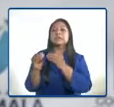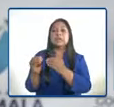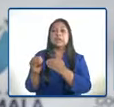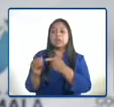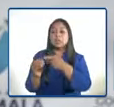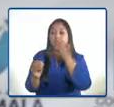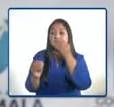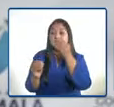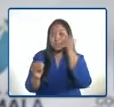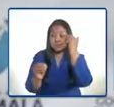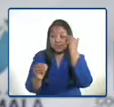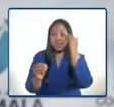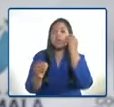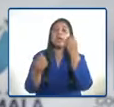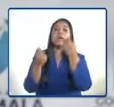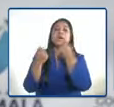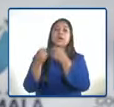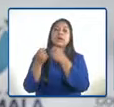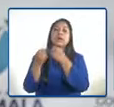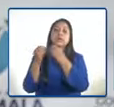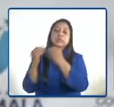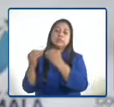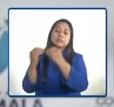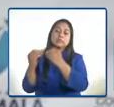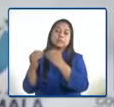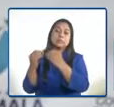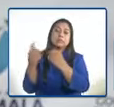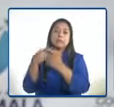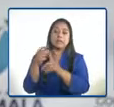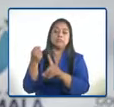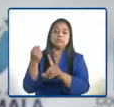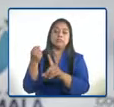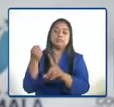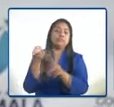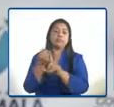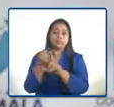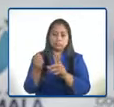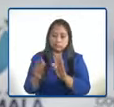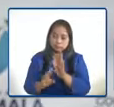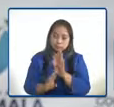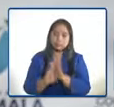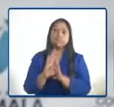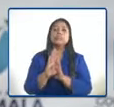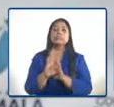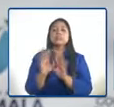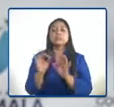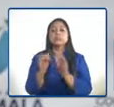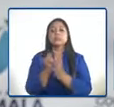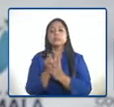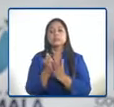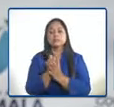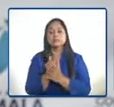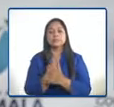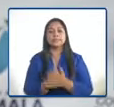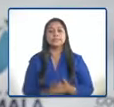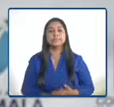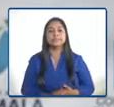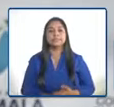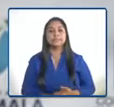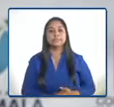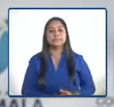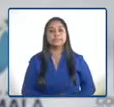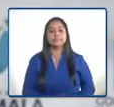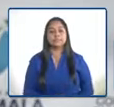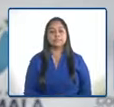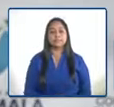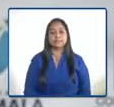saben, para que de verdad exista un impacto en la forma en la que funcionan las instituciones. Y